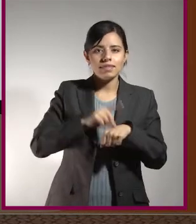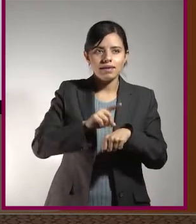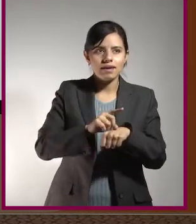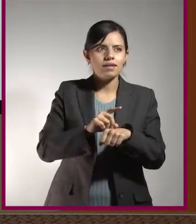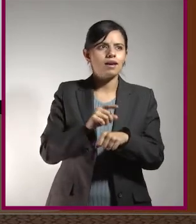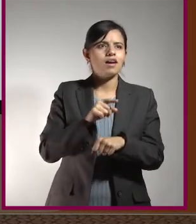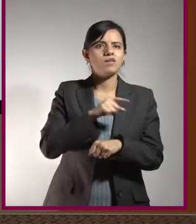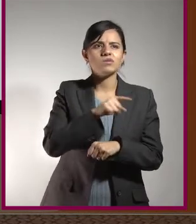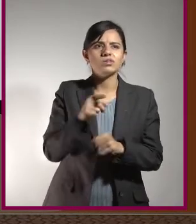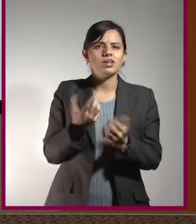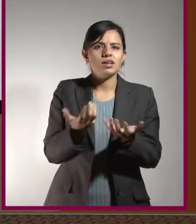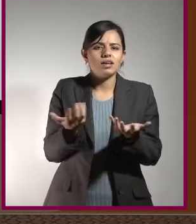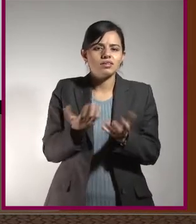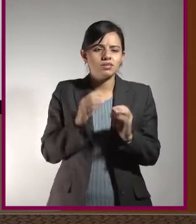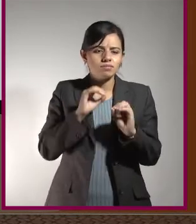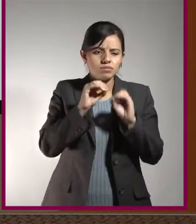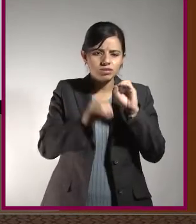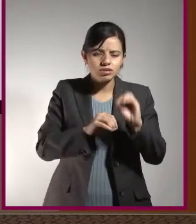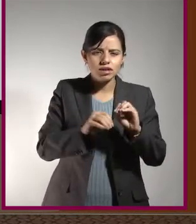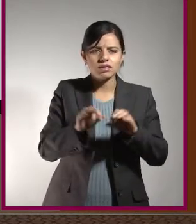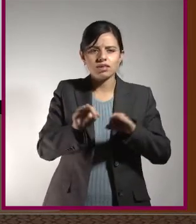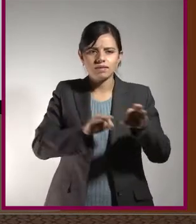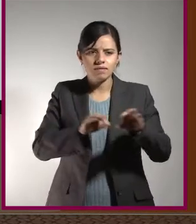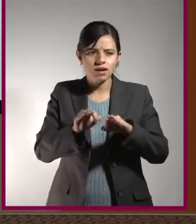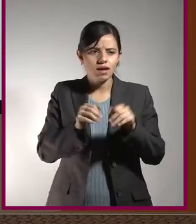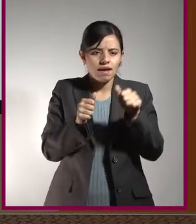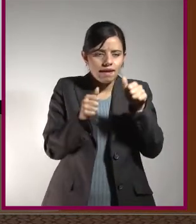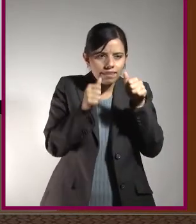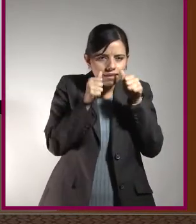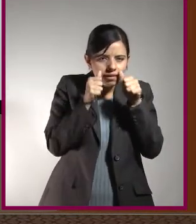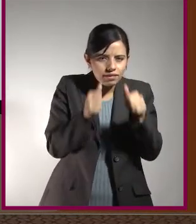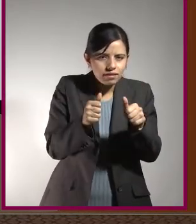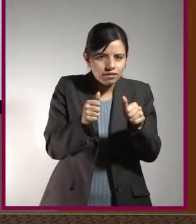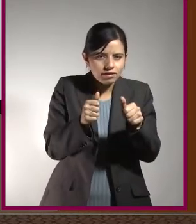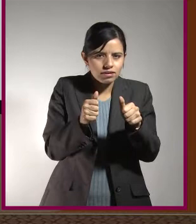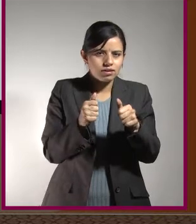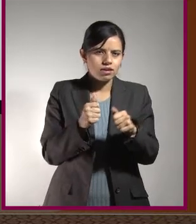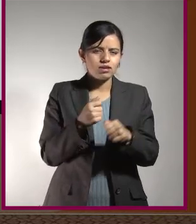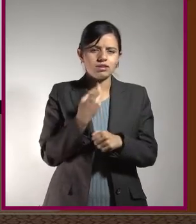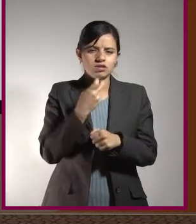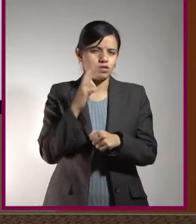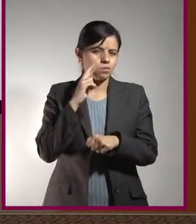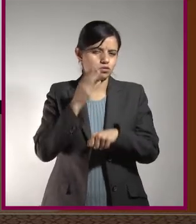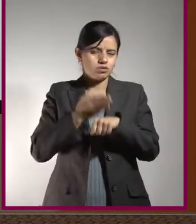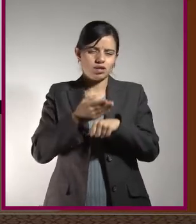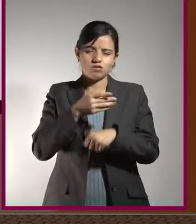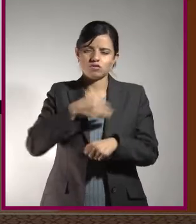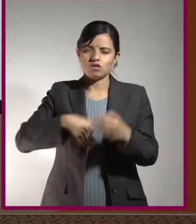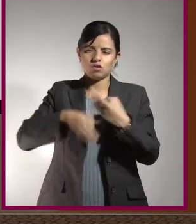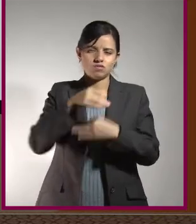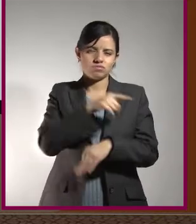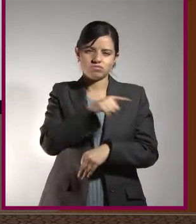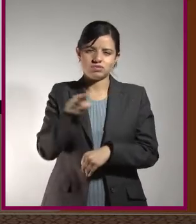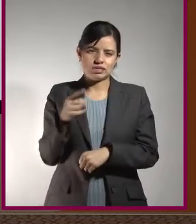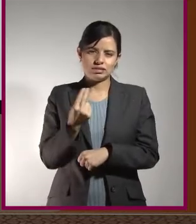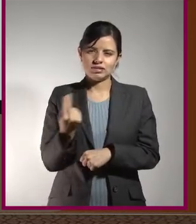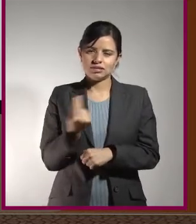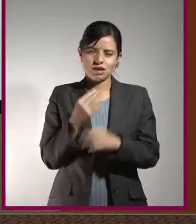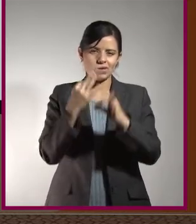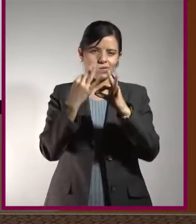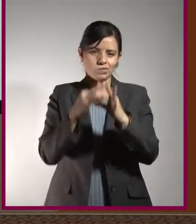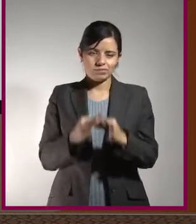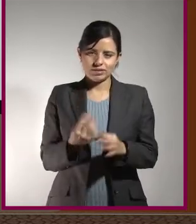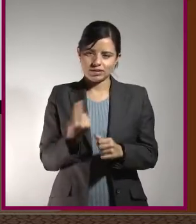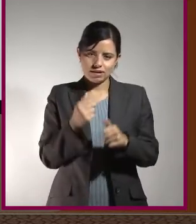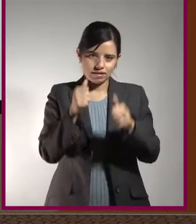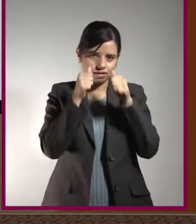ver con la industriosidad, que tiene que ver con las obligaciones, con atender a estímulos y compromisos que todo el tiempo nos están demandando